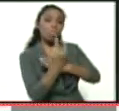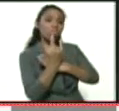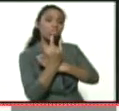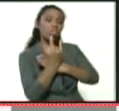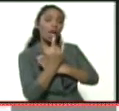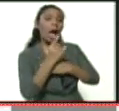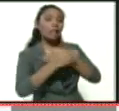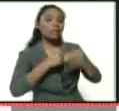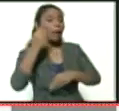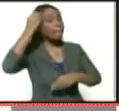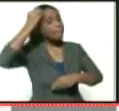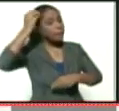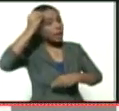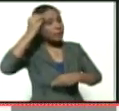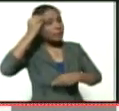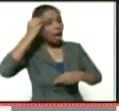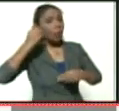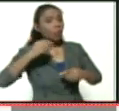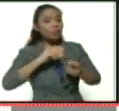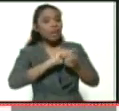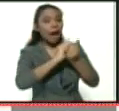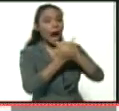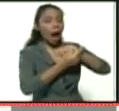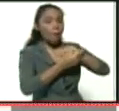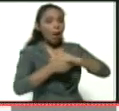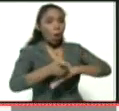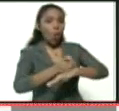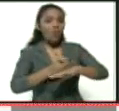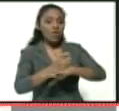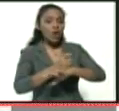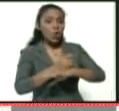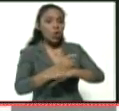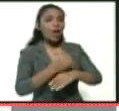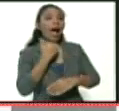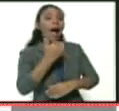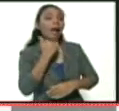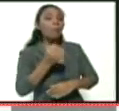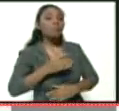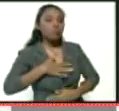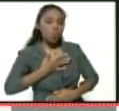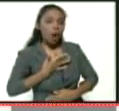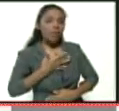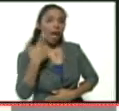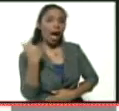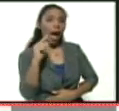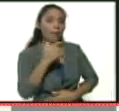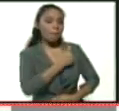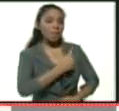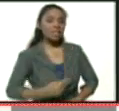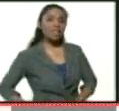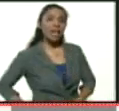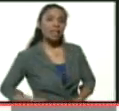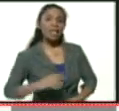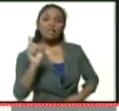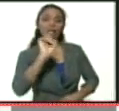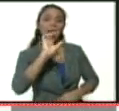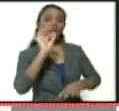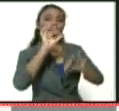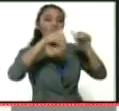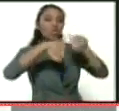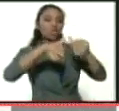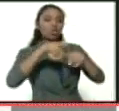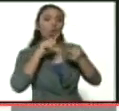hacer creer que con la abstención se cambia un gobierno y que alguien pueda estar de presidente sin que se haya votado por